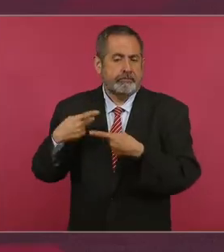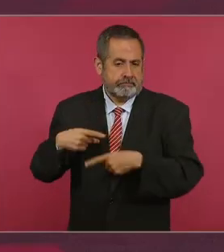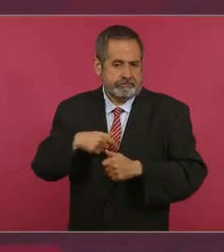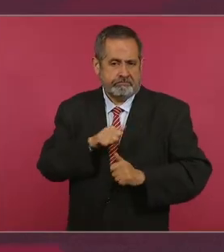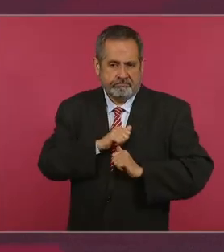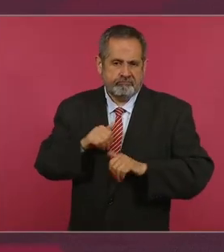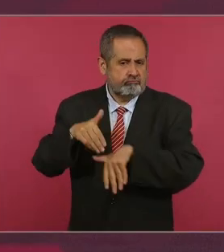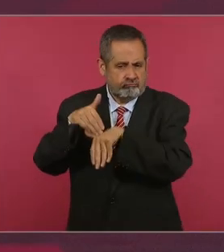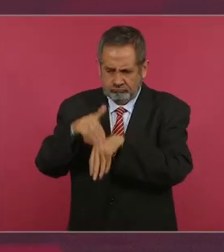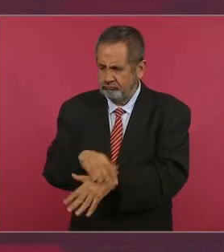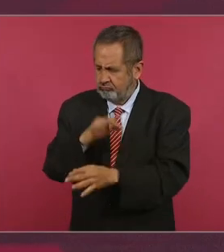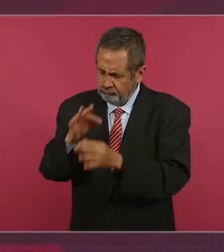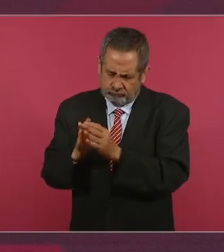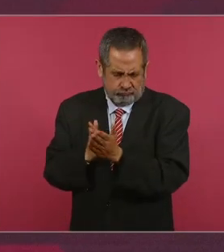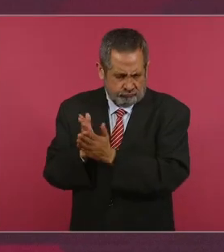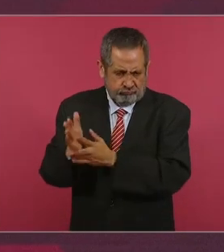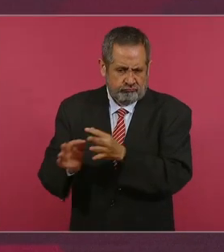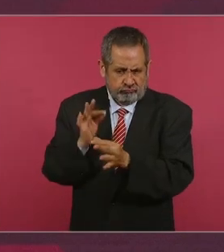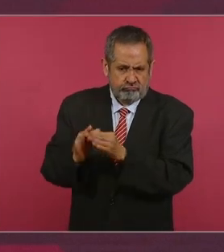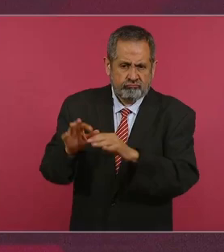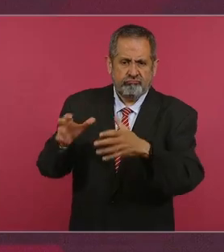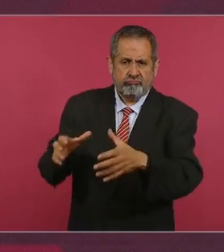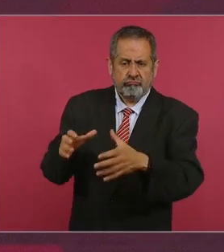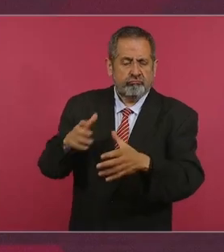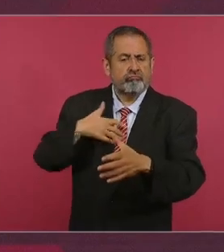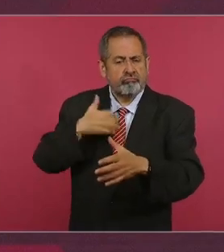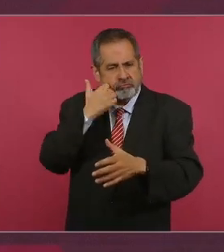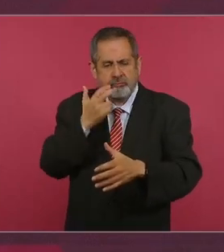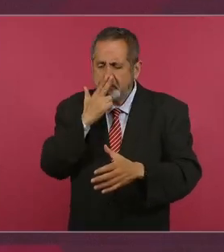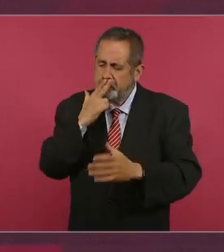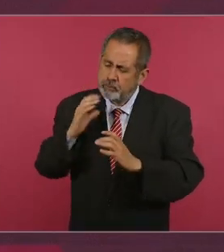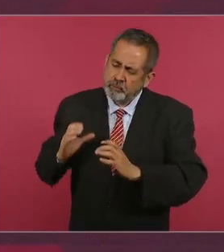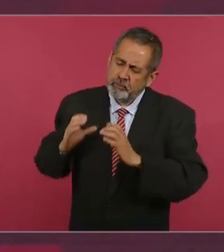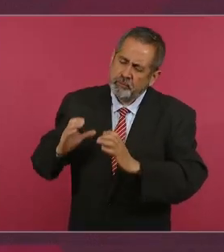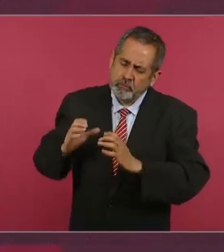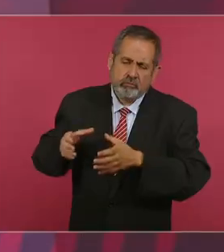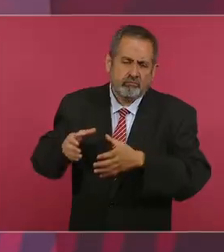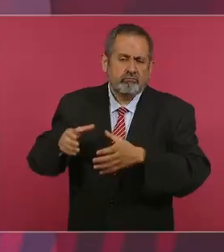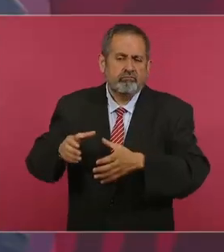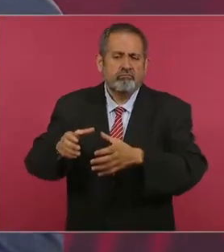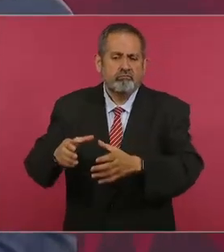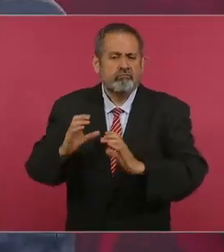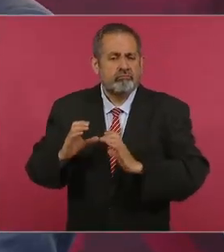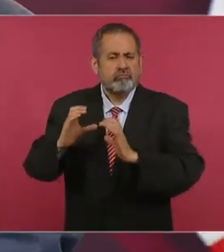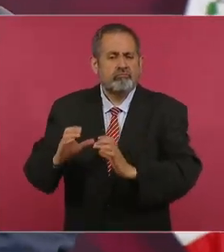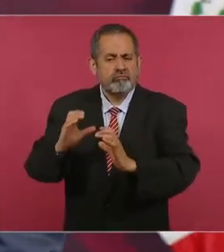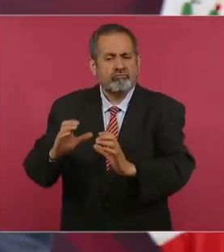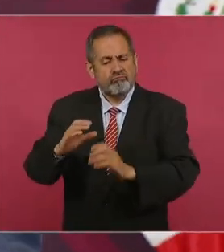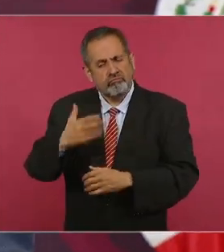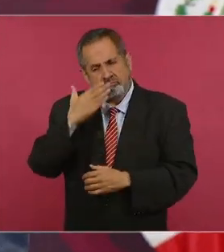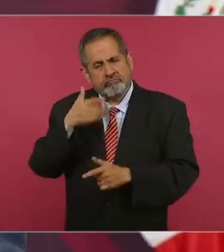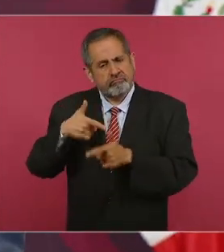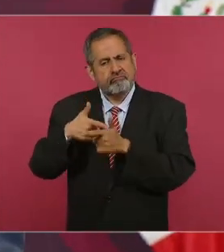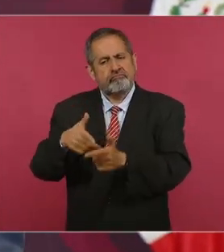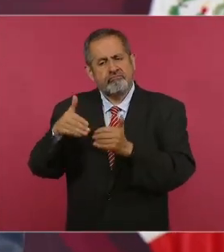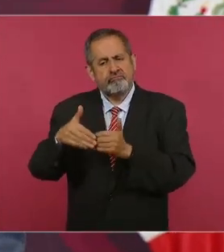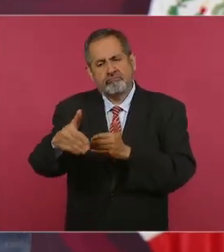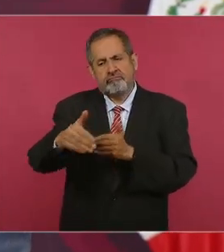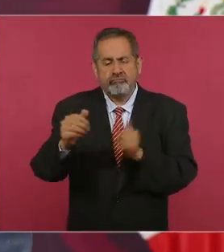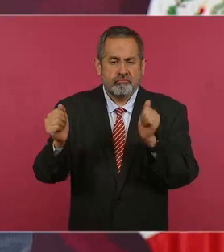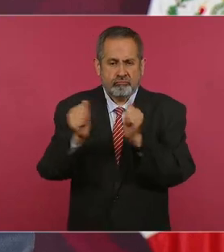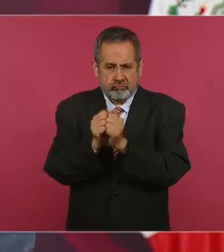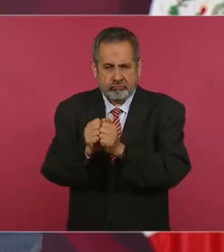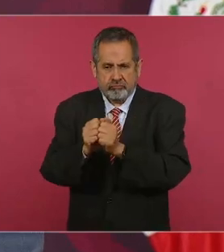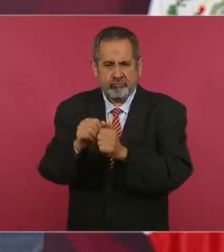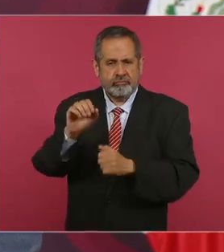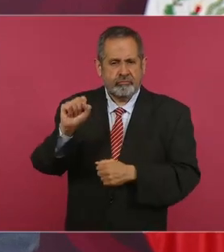formados, disciplinados, pues quiero que quede como una rama de la